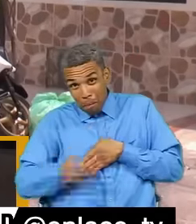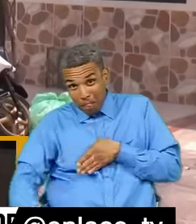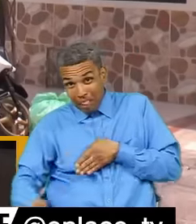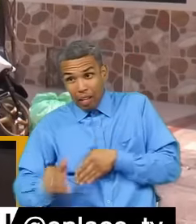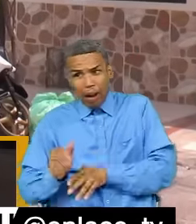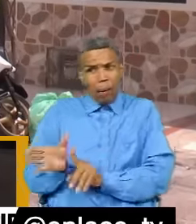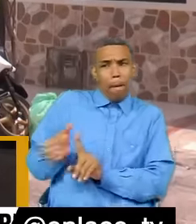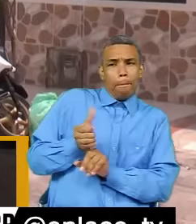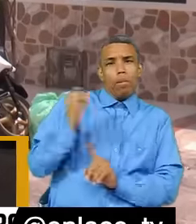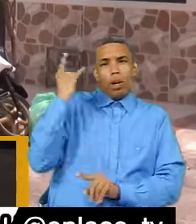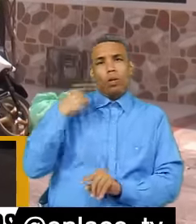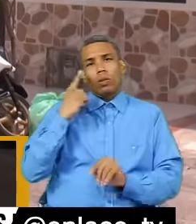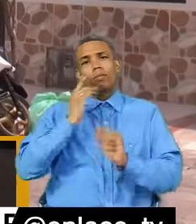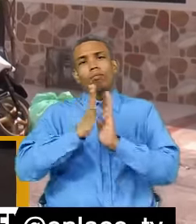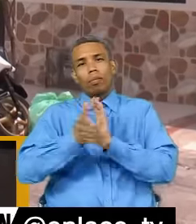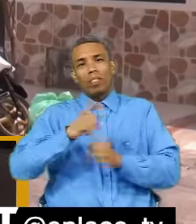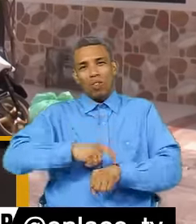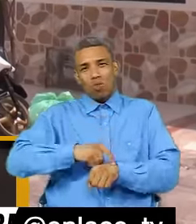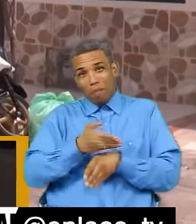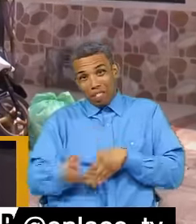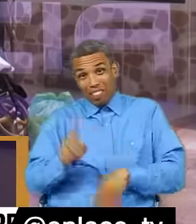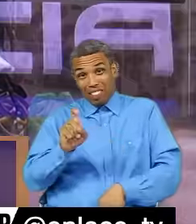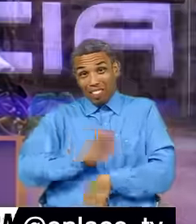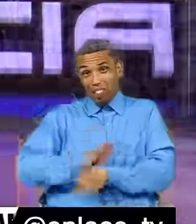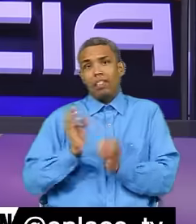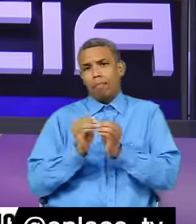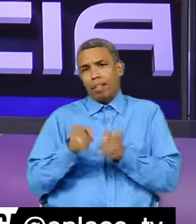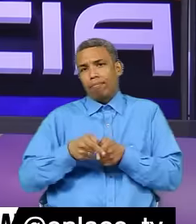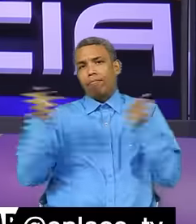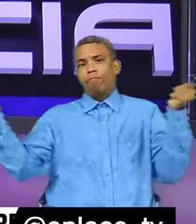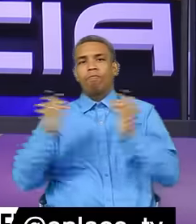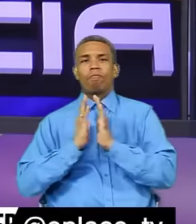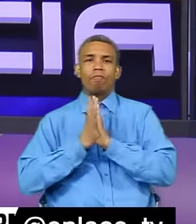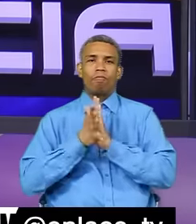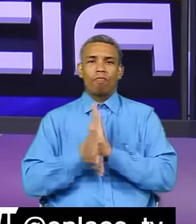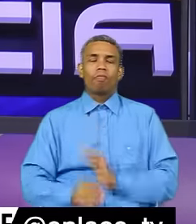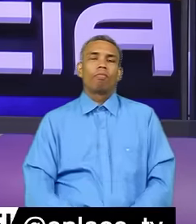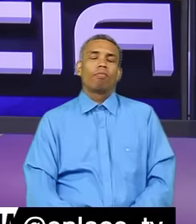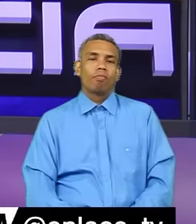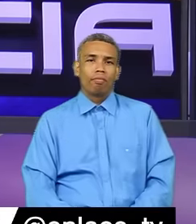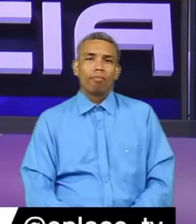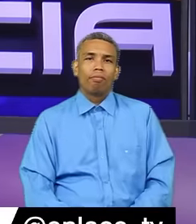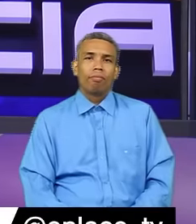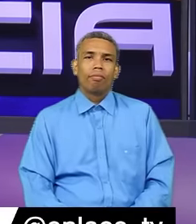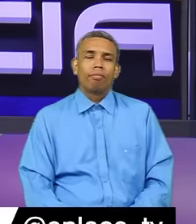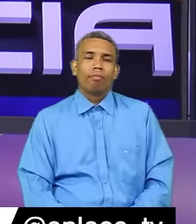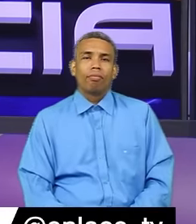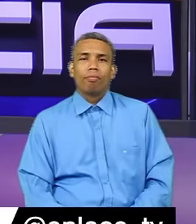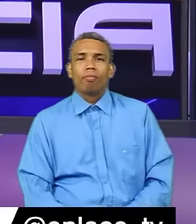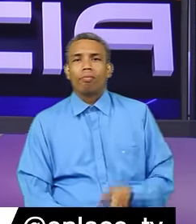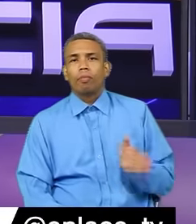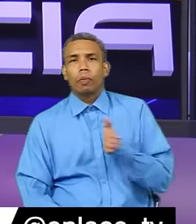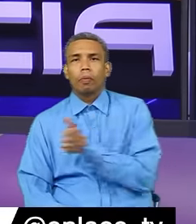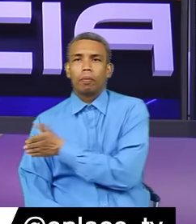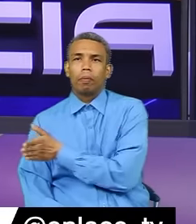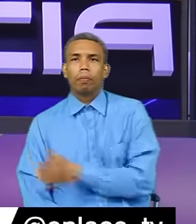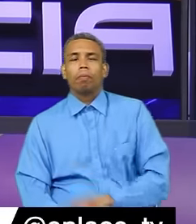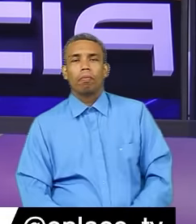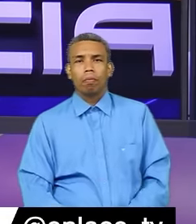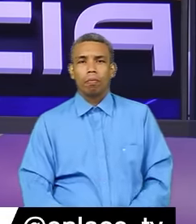ampliándolo para ustedes en nuestra emisión de las 6 de la tarde. Continuando con más información, el BAEP 7